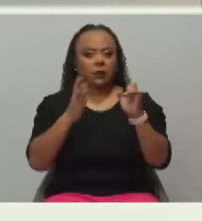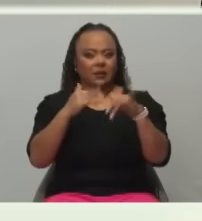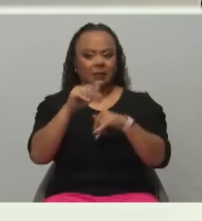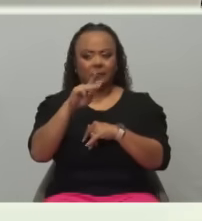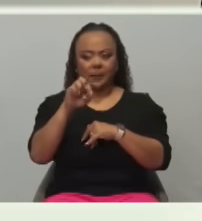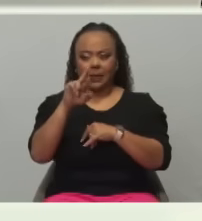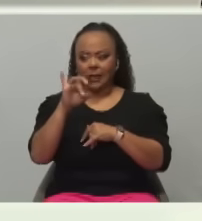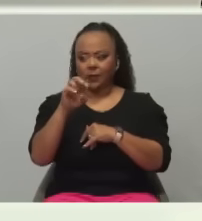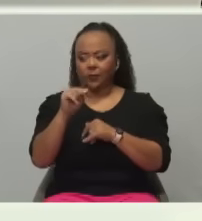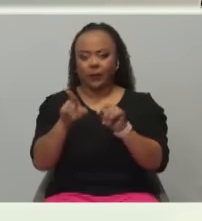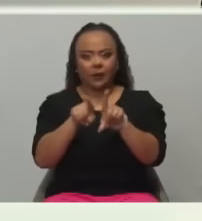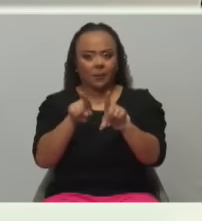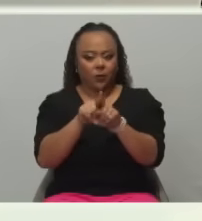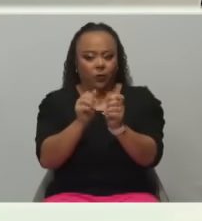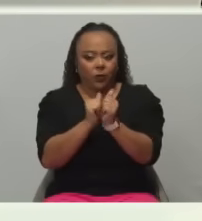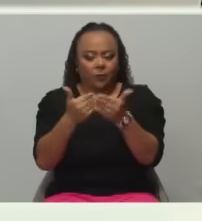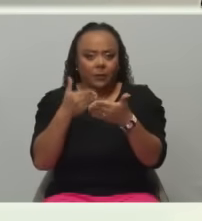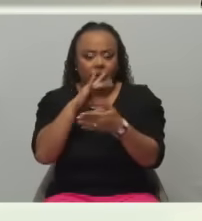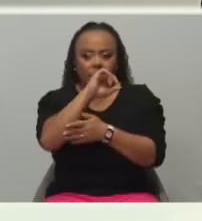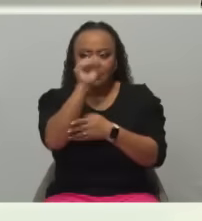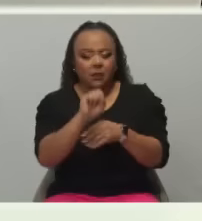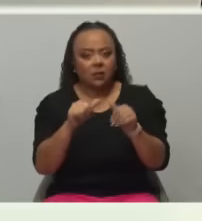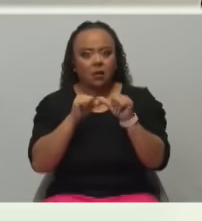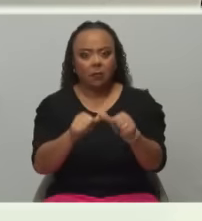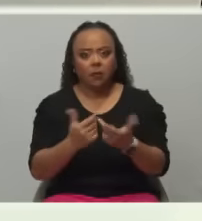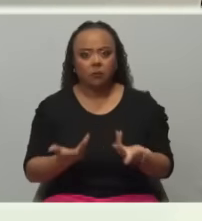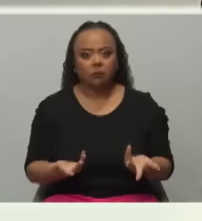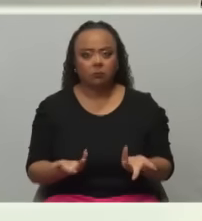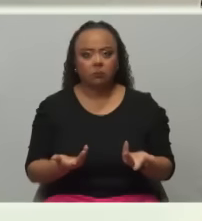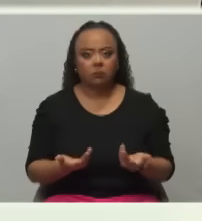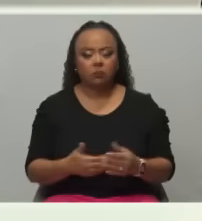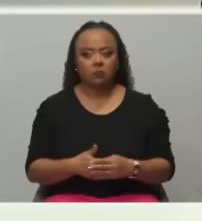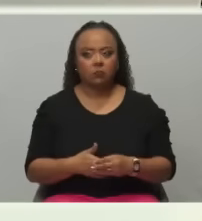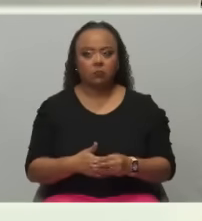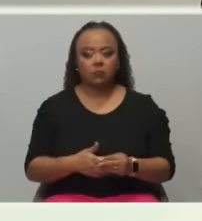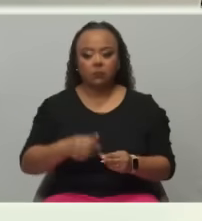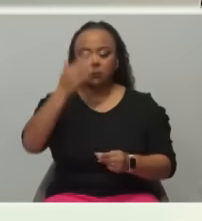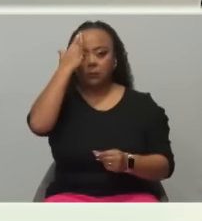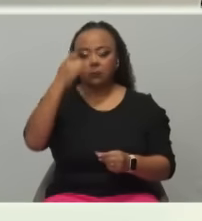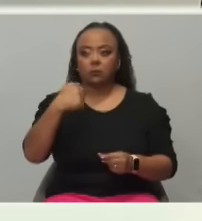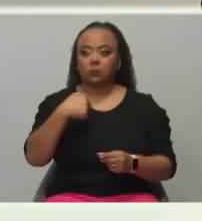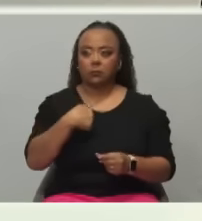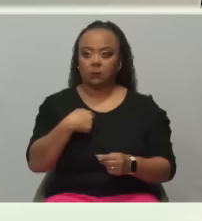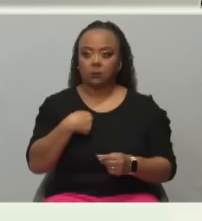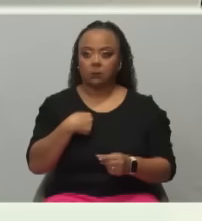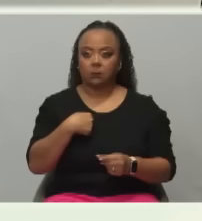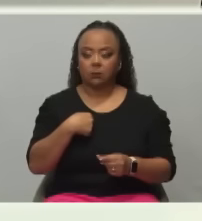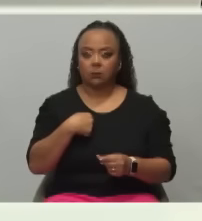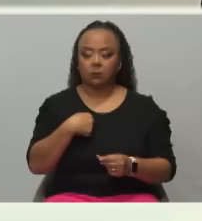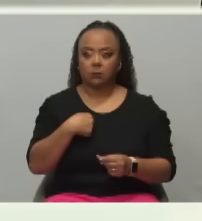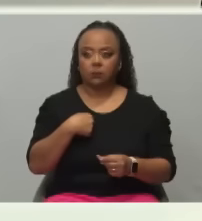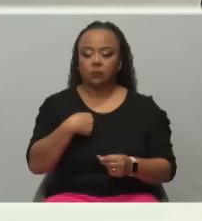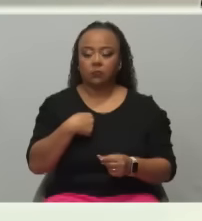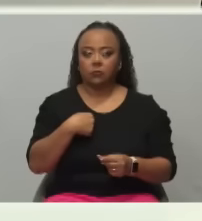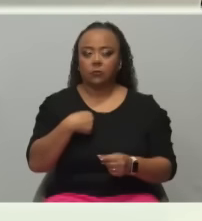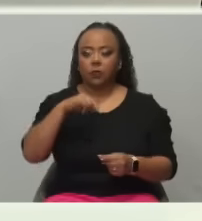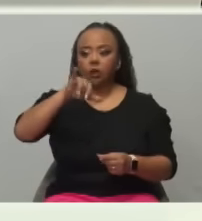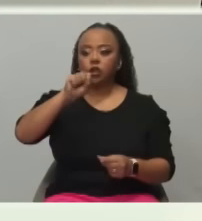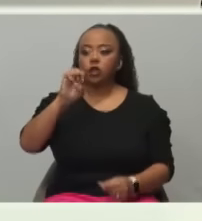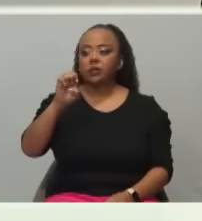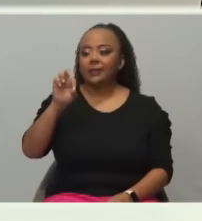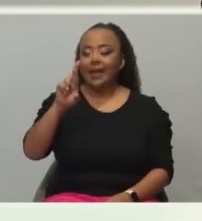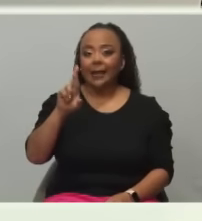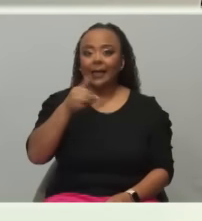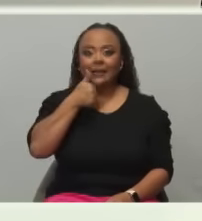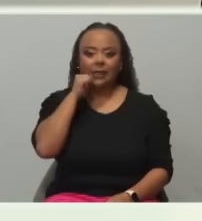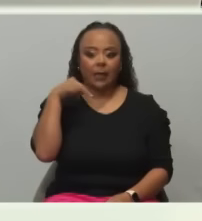Mariano no estuvo el torneo pasado y saprisa caminó bueno porque joser ayer se vio tan mal joser ayer caminó